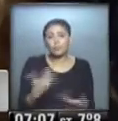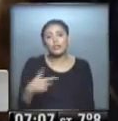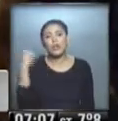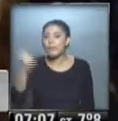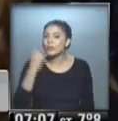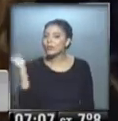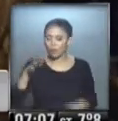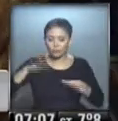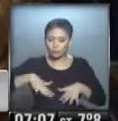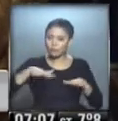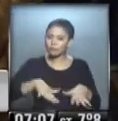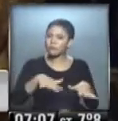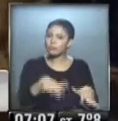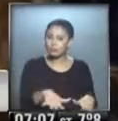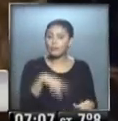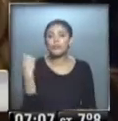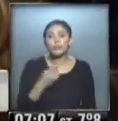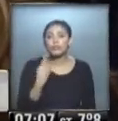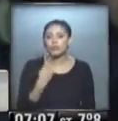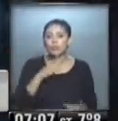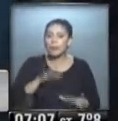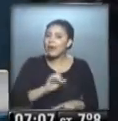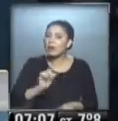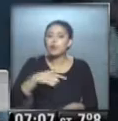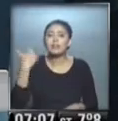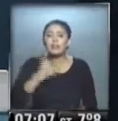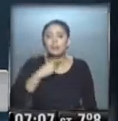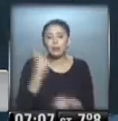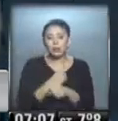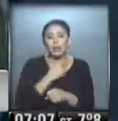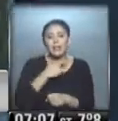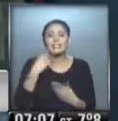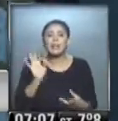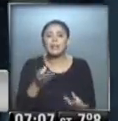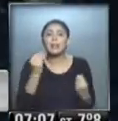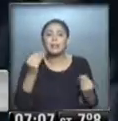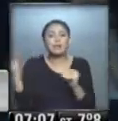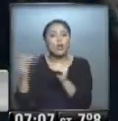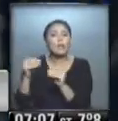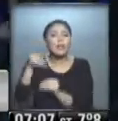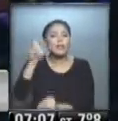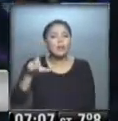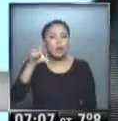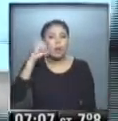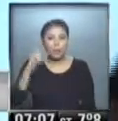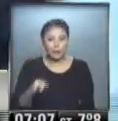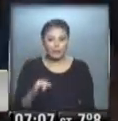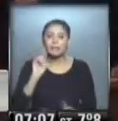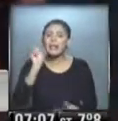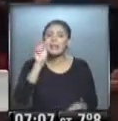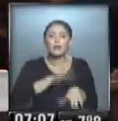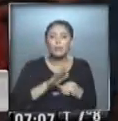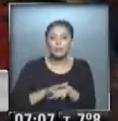esta movilización se realice, y nosotros no vamos a parar hasta que consigamos saber qué pasó con nuestro compañero Julio López y también quiénes